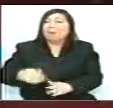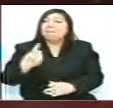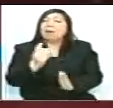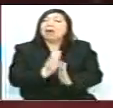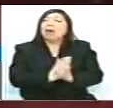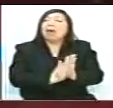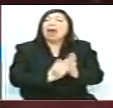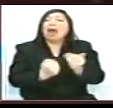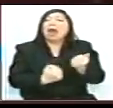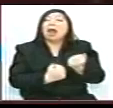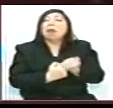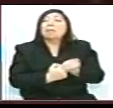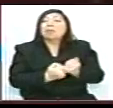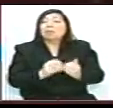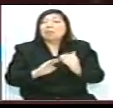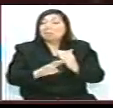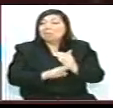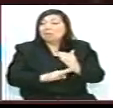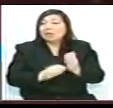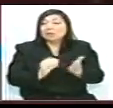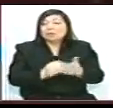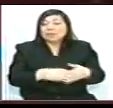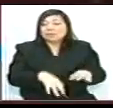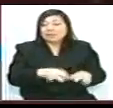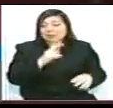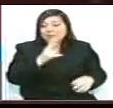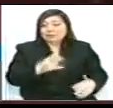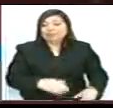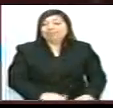beneficiar a un sector destruyendo la base económica fundamental del país.